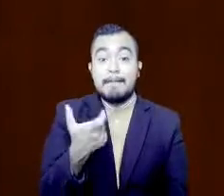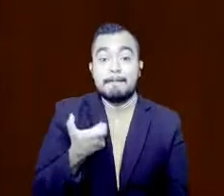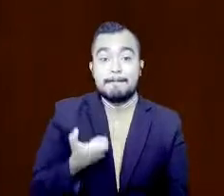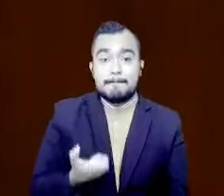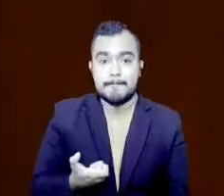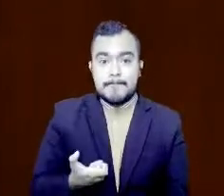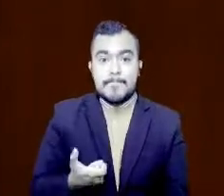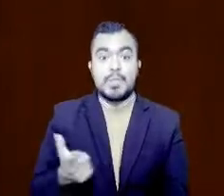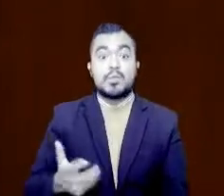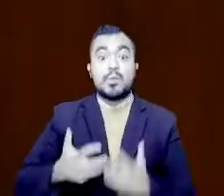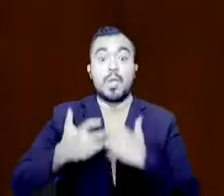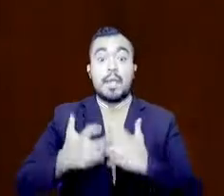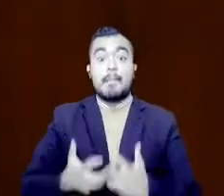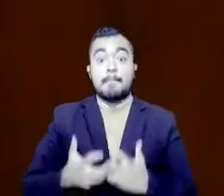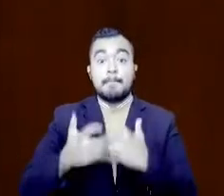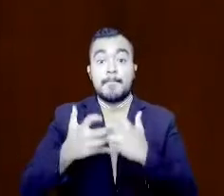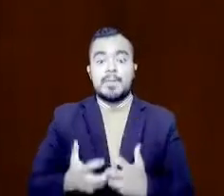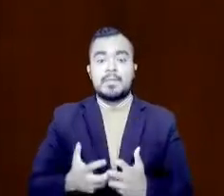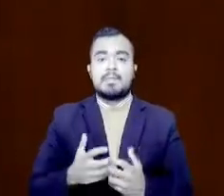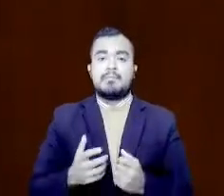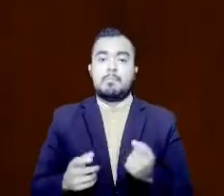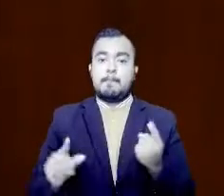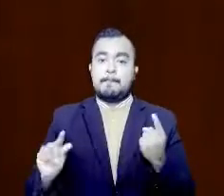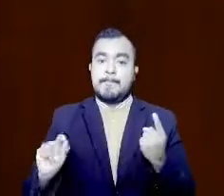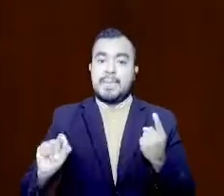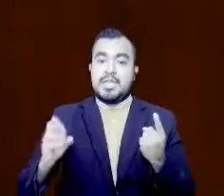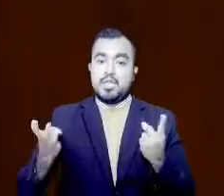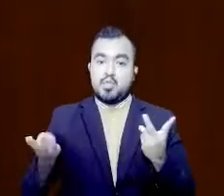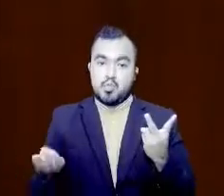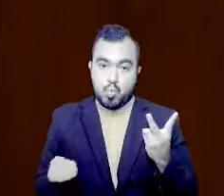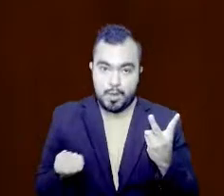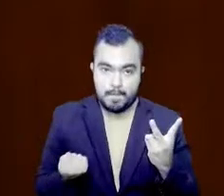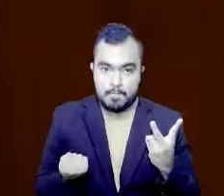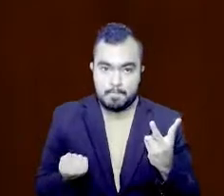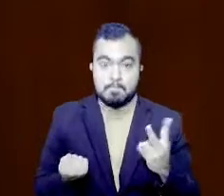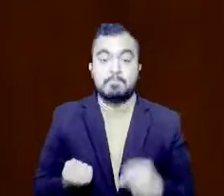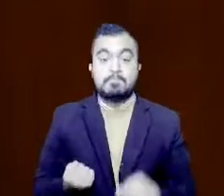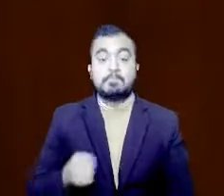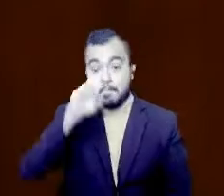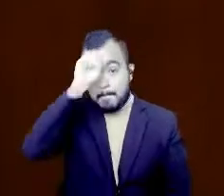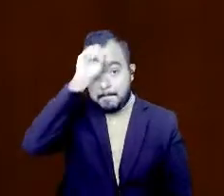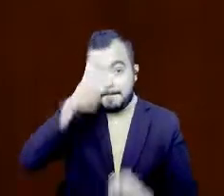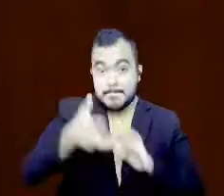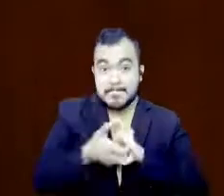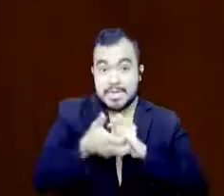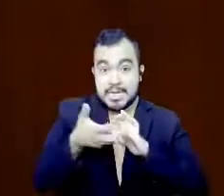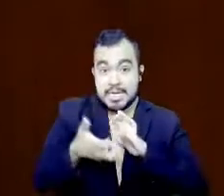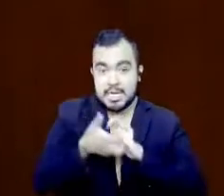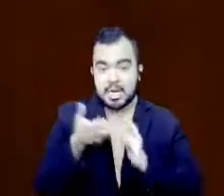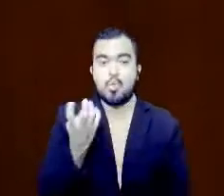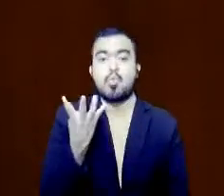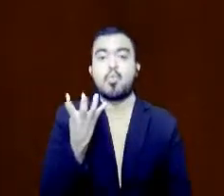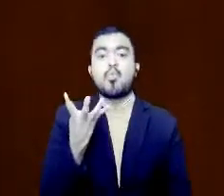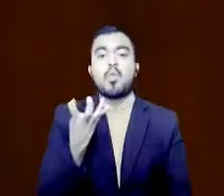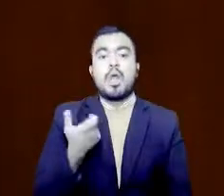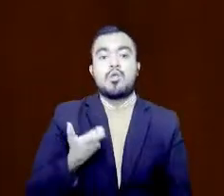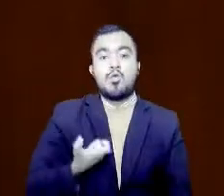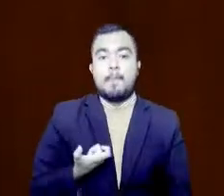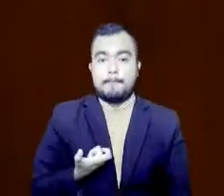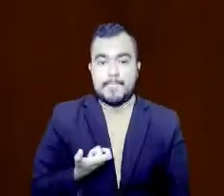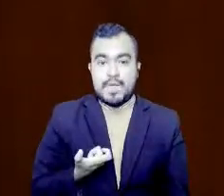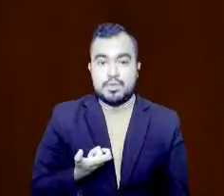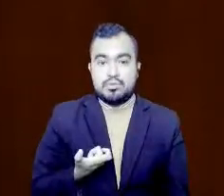aporta 29. En el ramo de la minería son 4 pesos. Y tan solo el